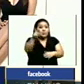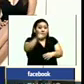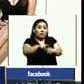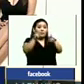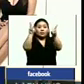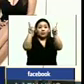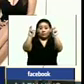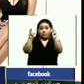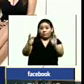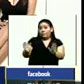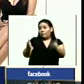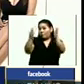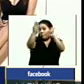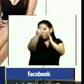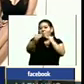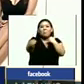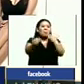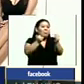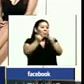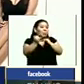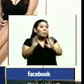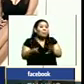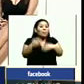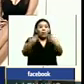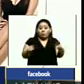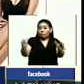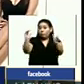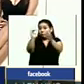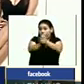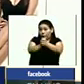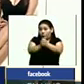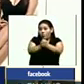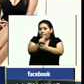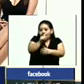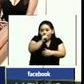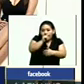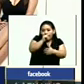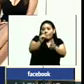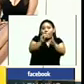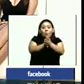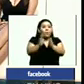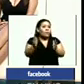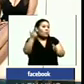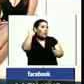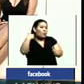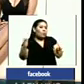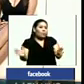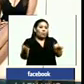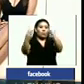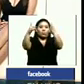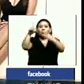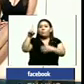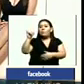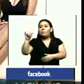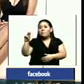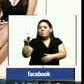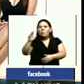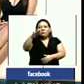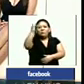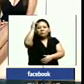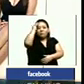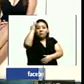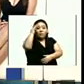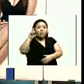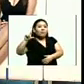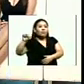espectáculos pues les tenemos los detalles sobre la boda en secreto del famoso Dwayne Johnson. Hola, Roca, como muchos lo